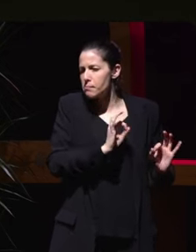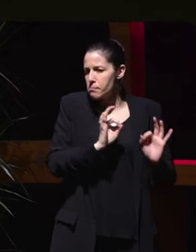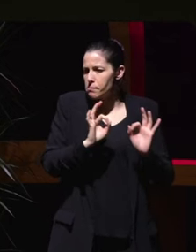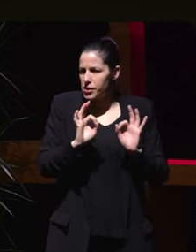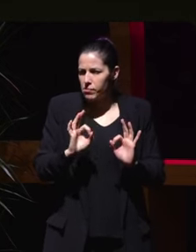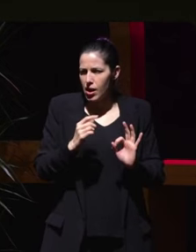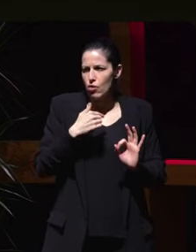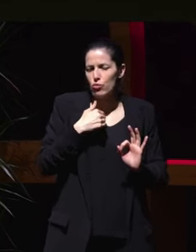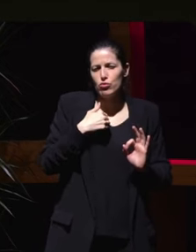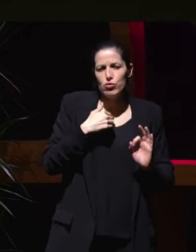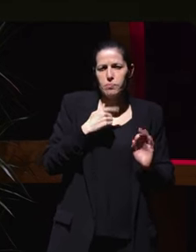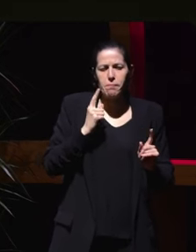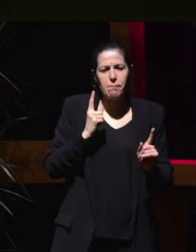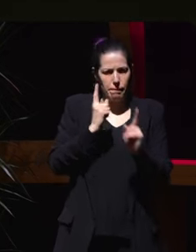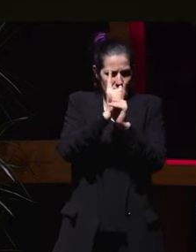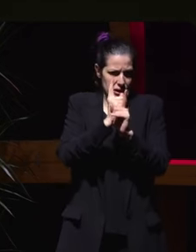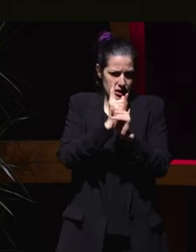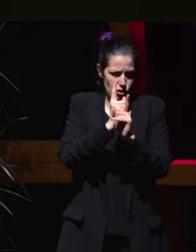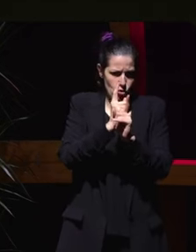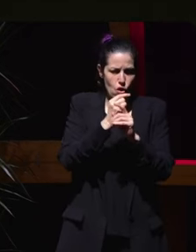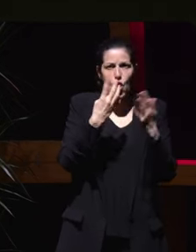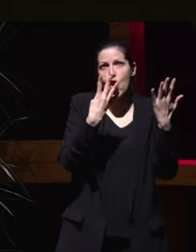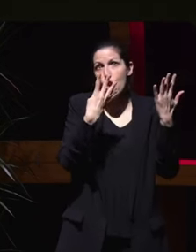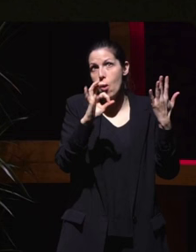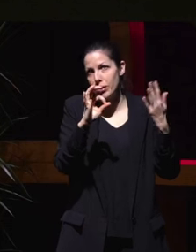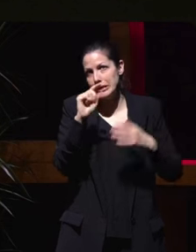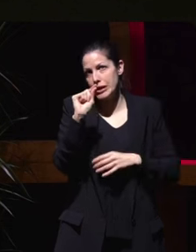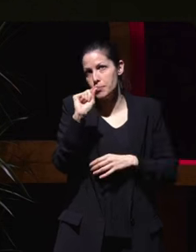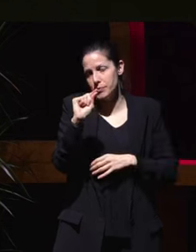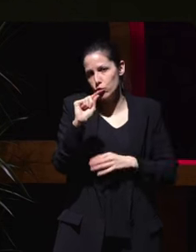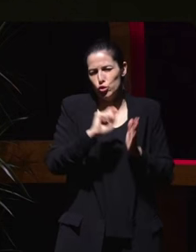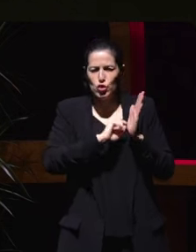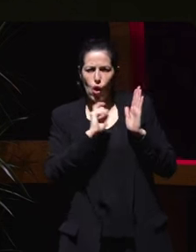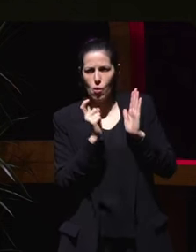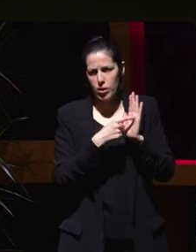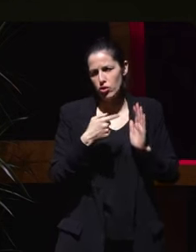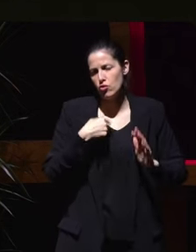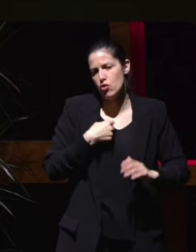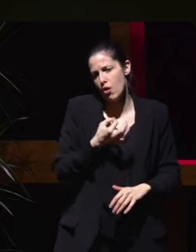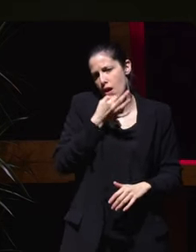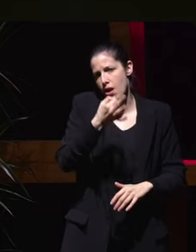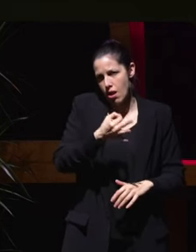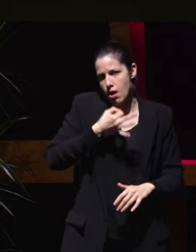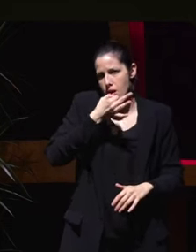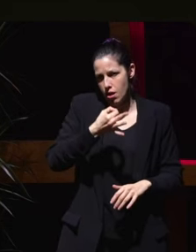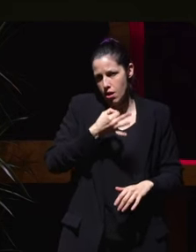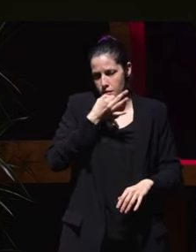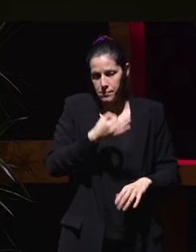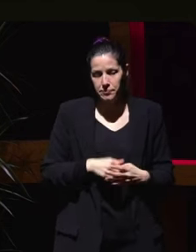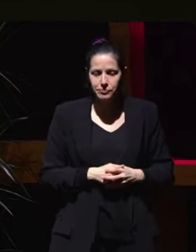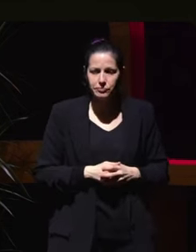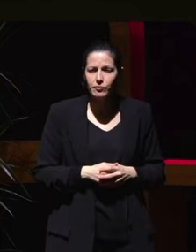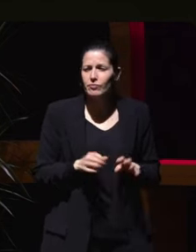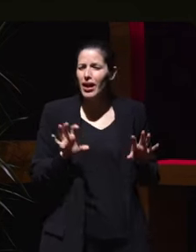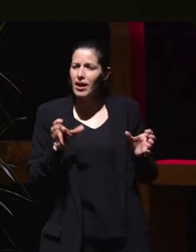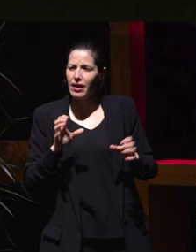para retransmitir un partido os 90 minutos, un partido de fútbol, para ser narradora. Na cadena SER tamén, hai que dicilo para que vexades tamén